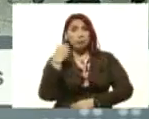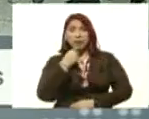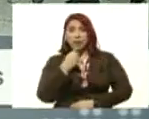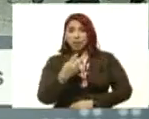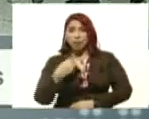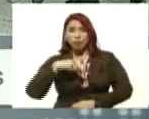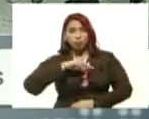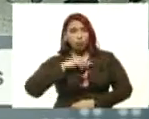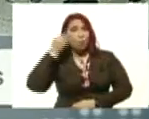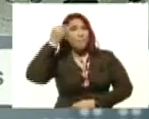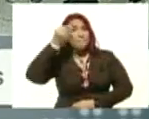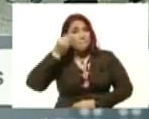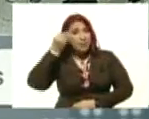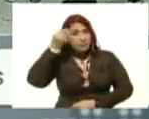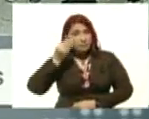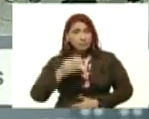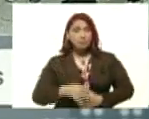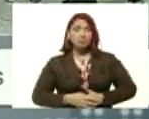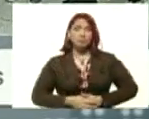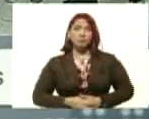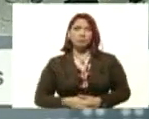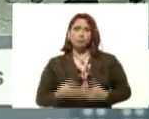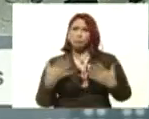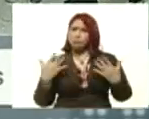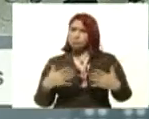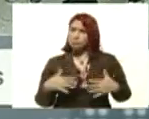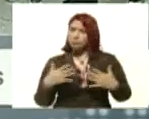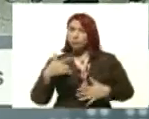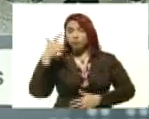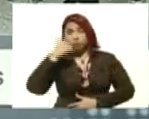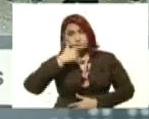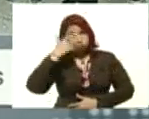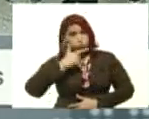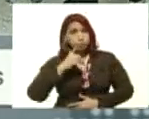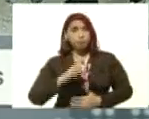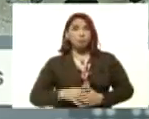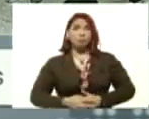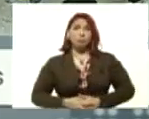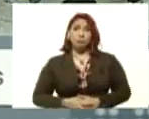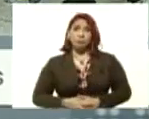estamos pensando muy seriamente,